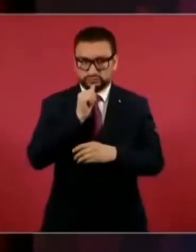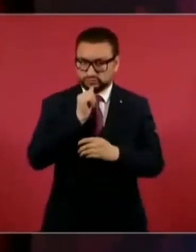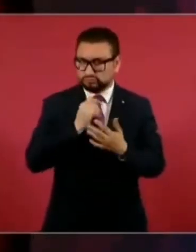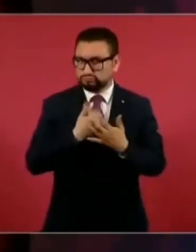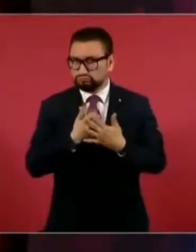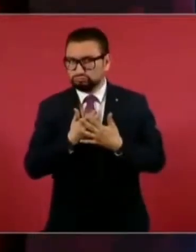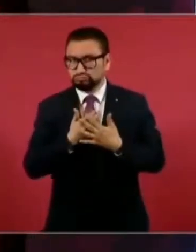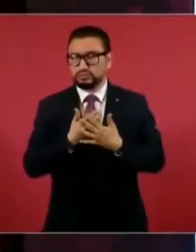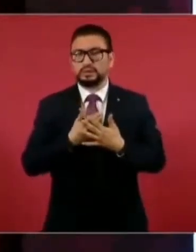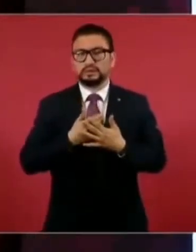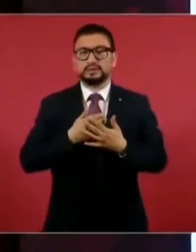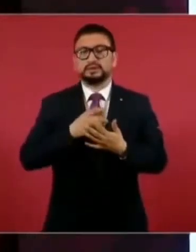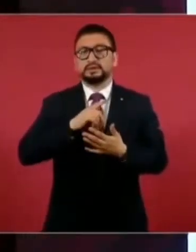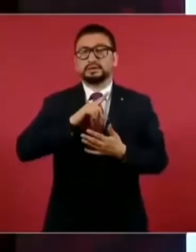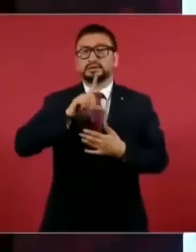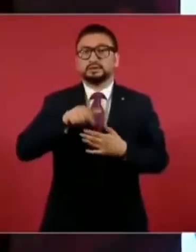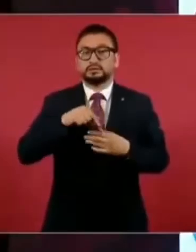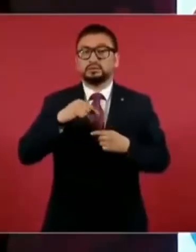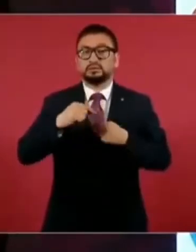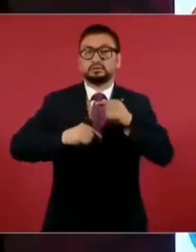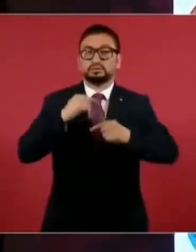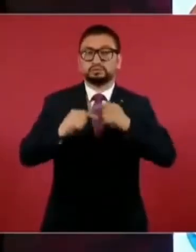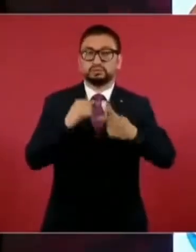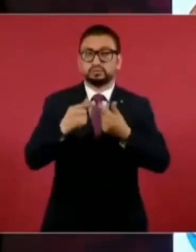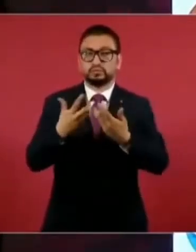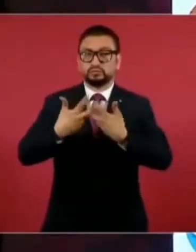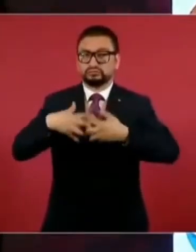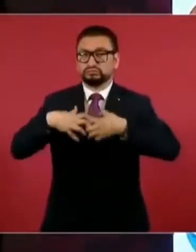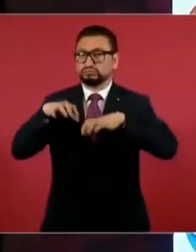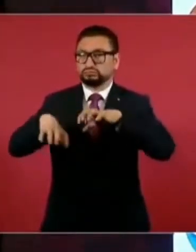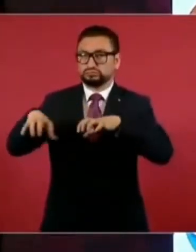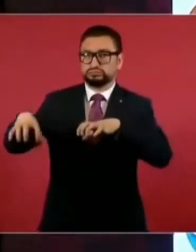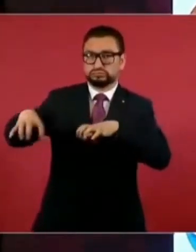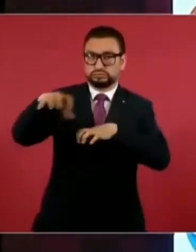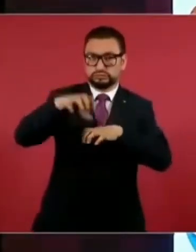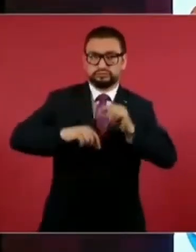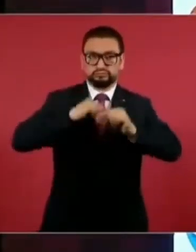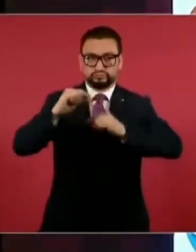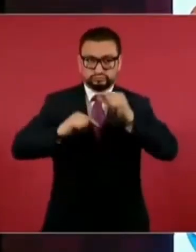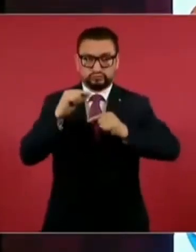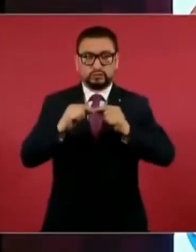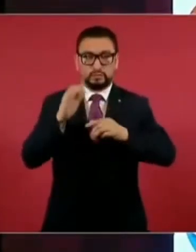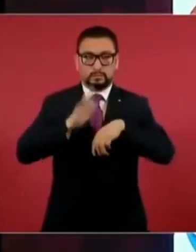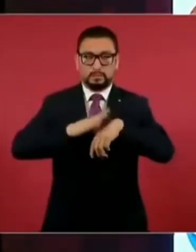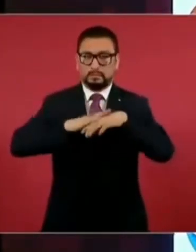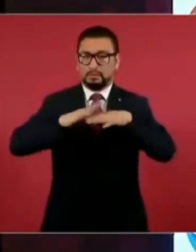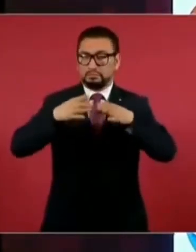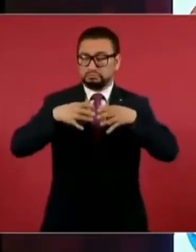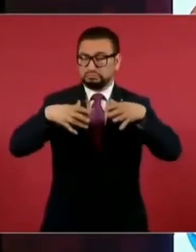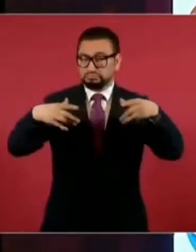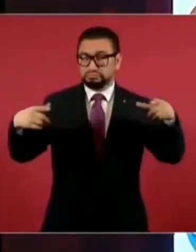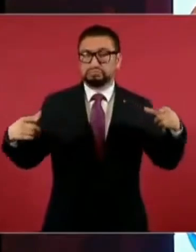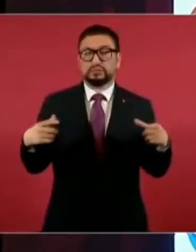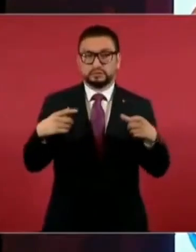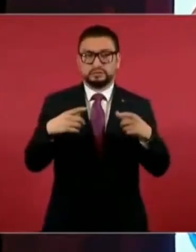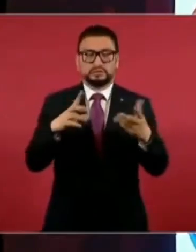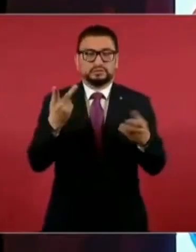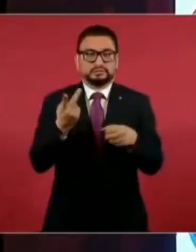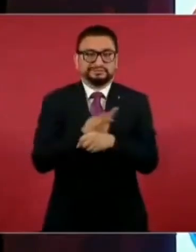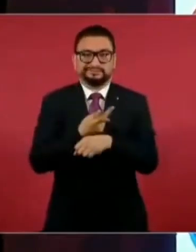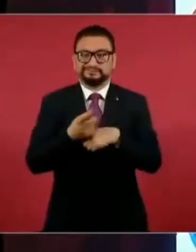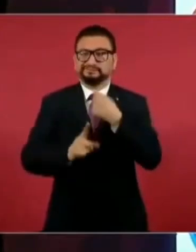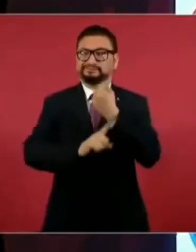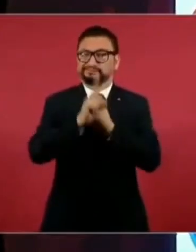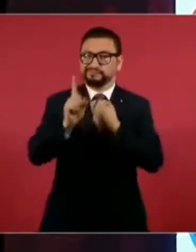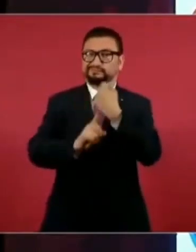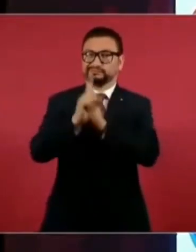y empiezan a crecer las centrales de alguna forma y nos dejan varios